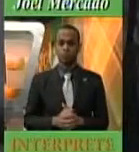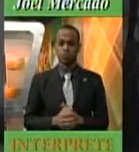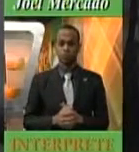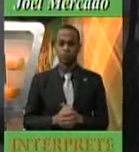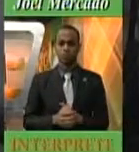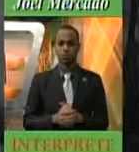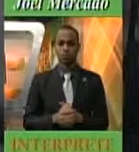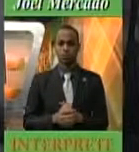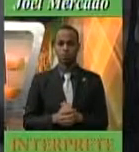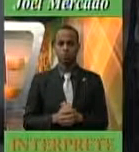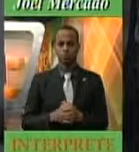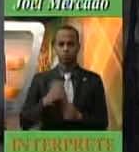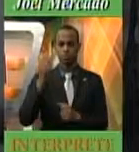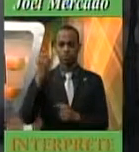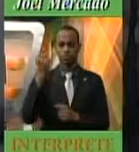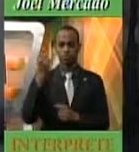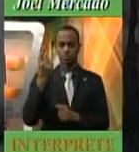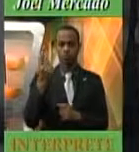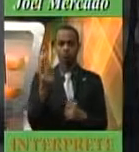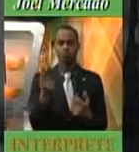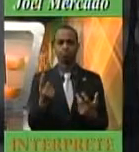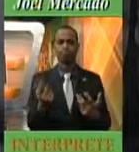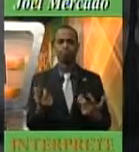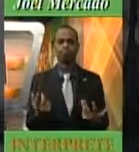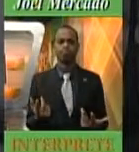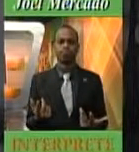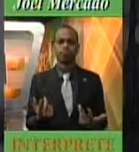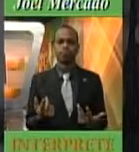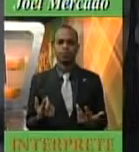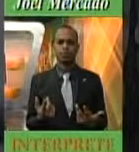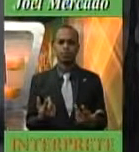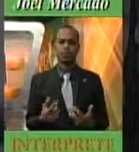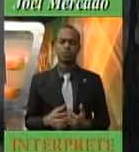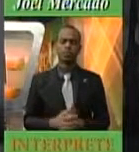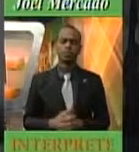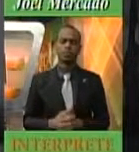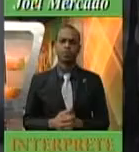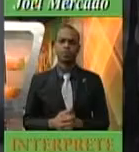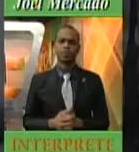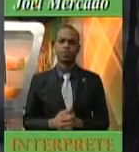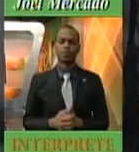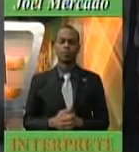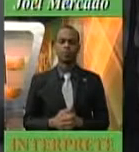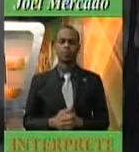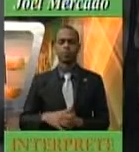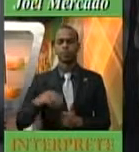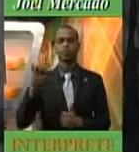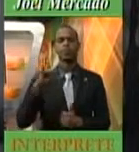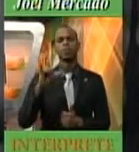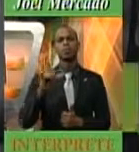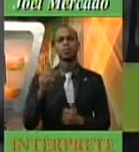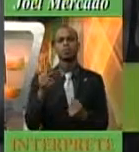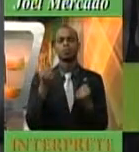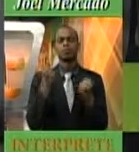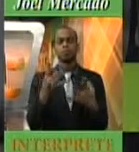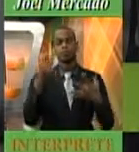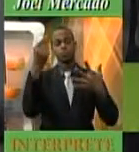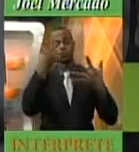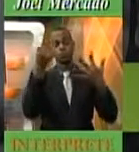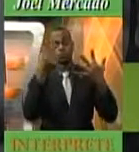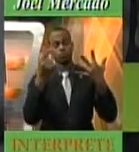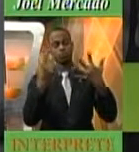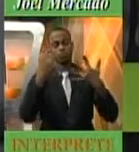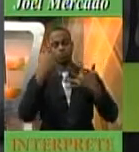valga el término, porque ya es, digamos, fecha en que se ven muchos